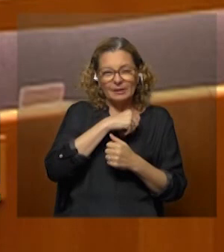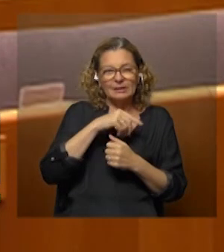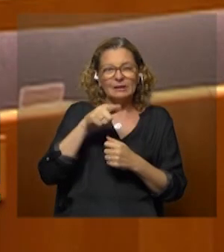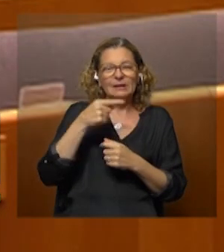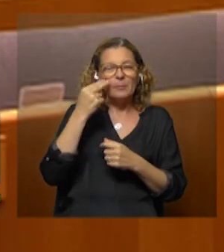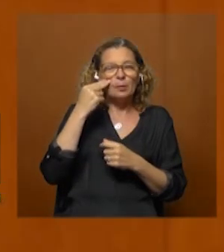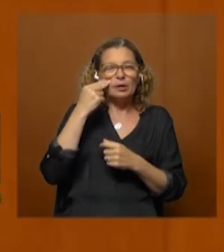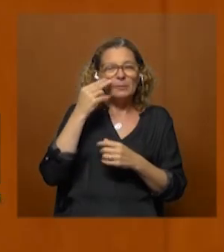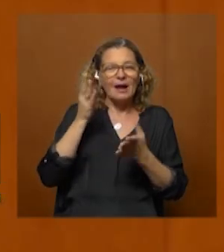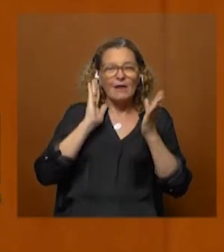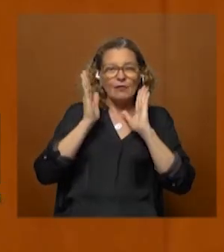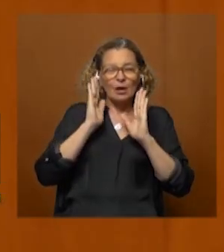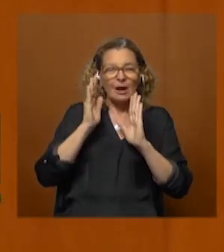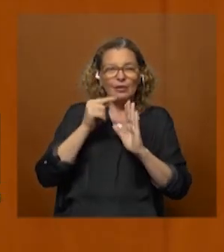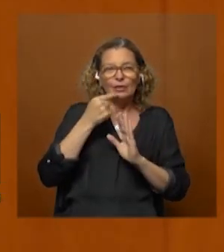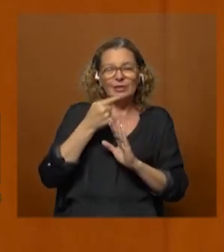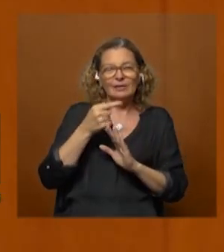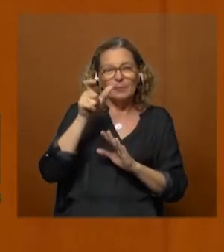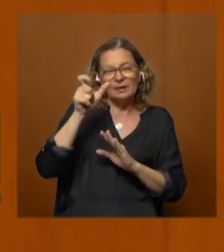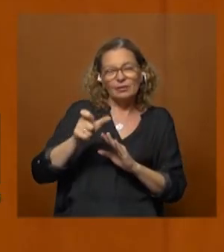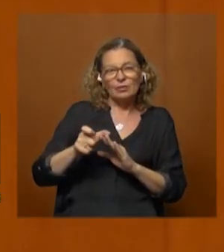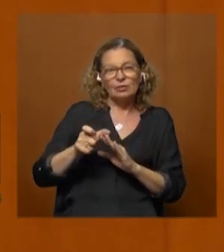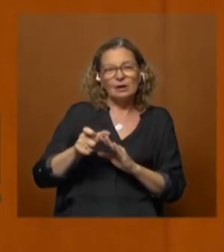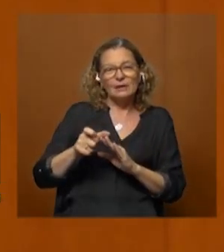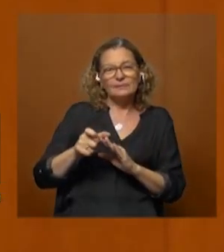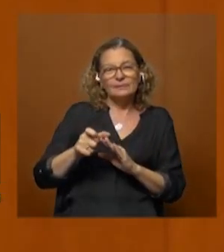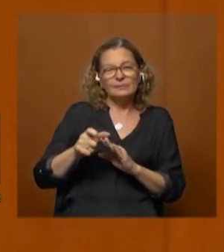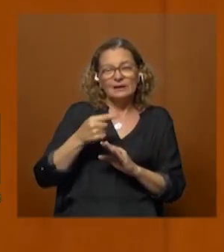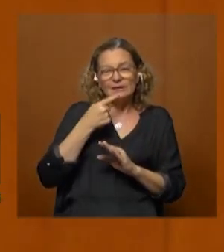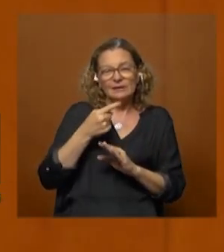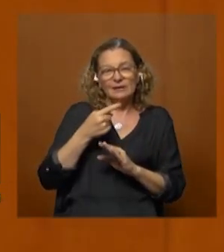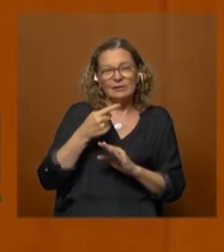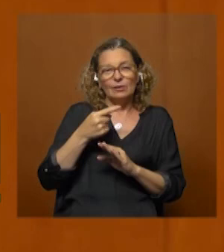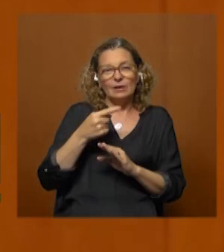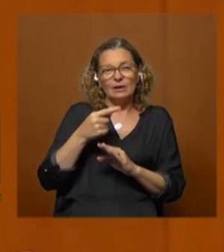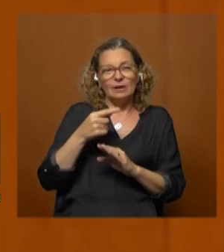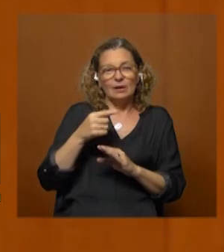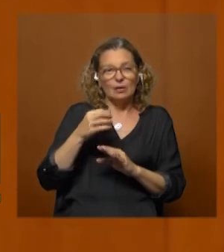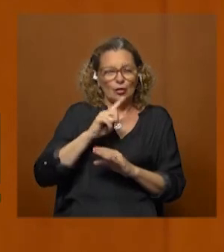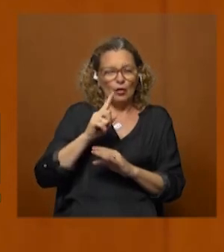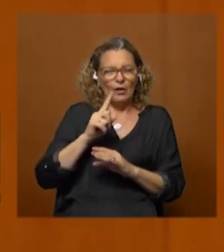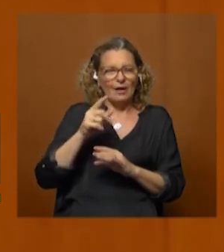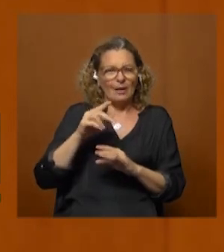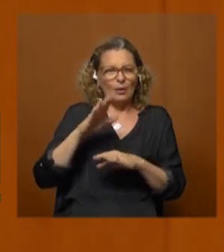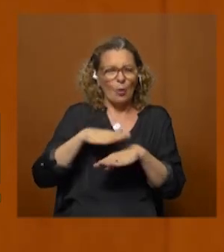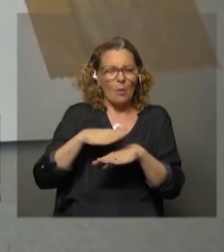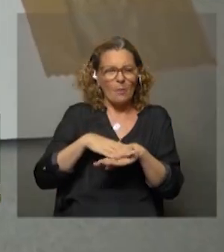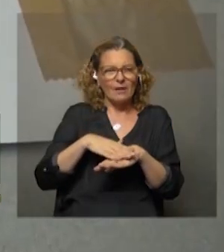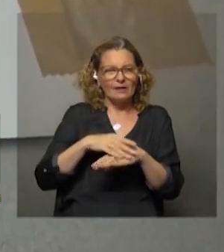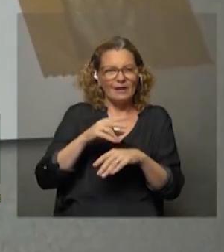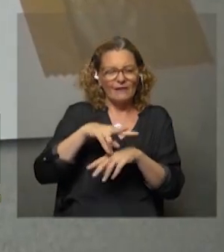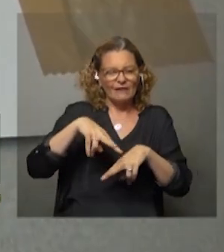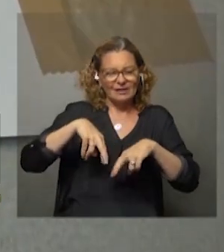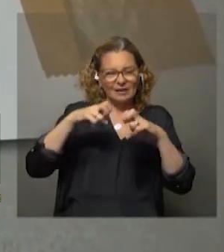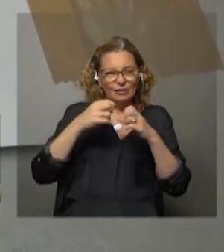Mientras que el abogado de la Euro legisladora michales y mitracopulos afirma que Kylie es inocente una investigación abierta por la